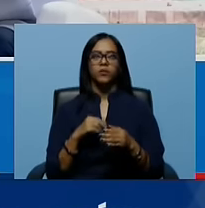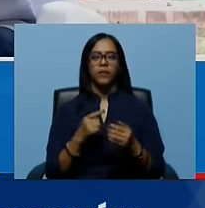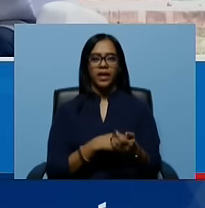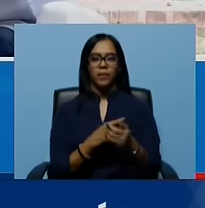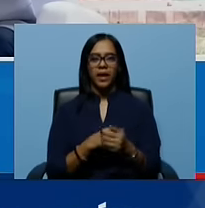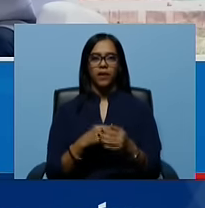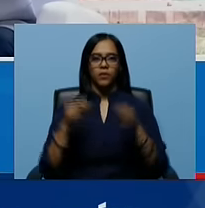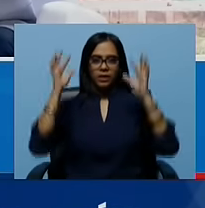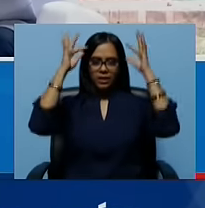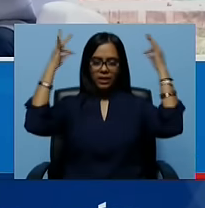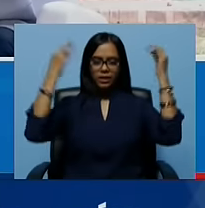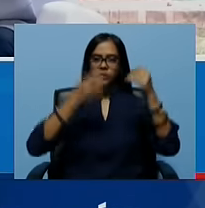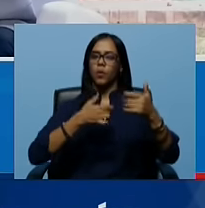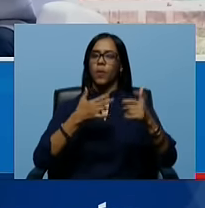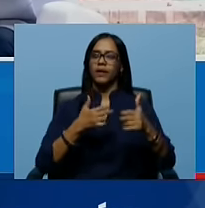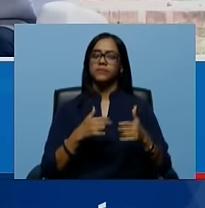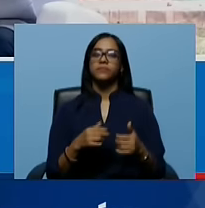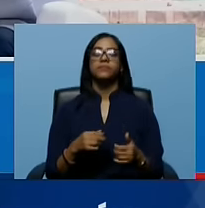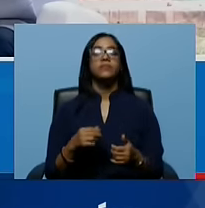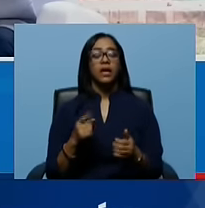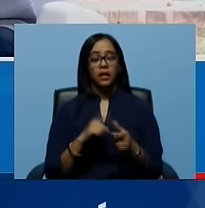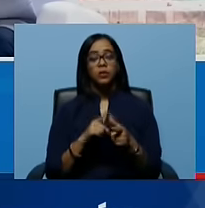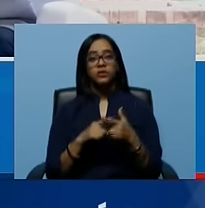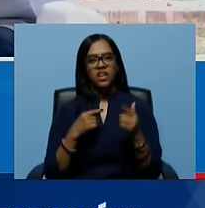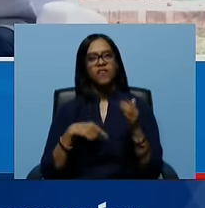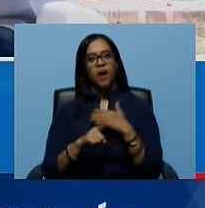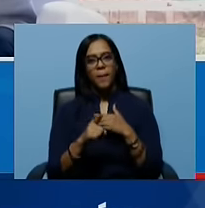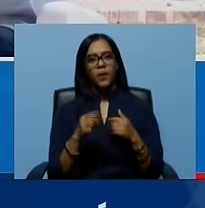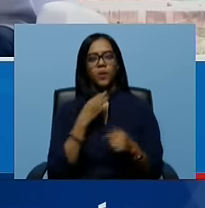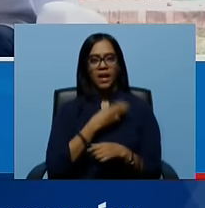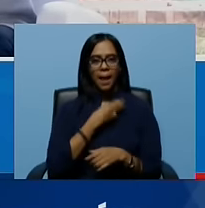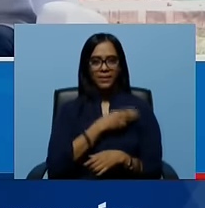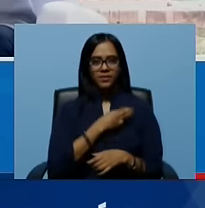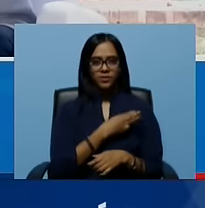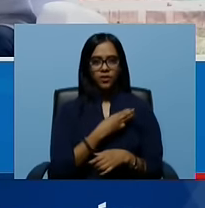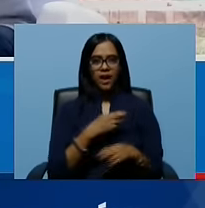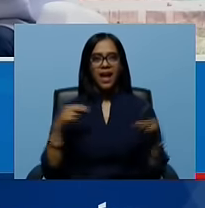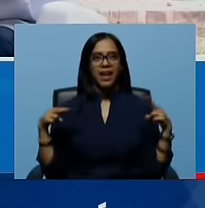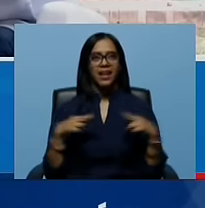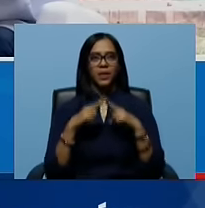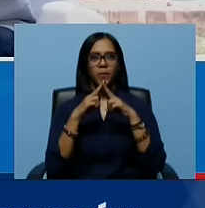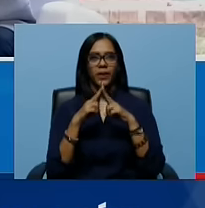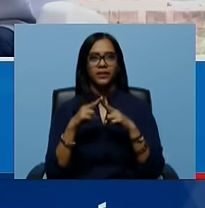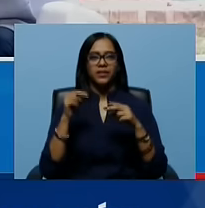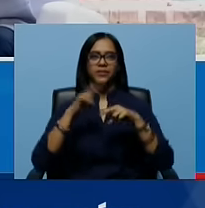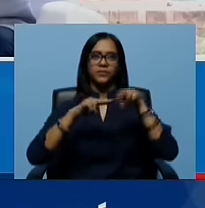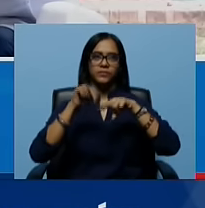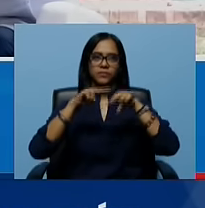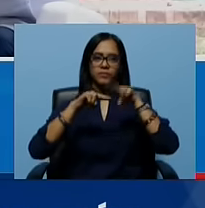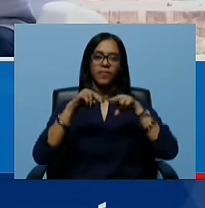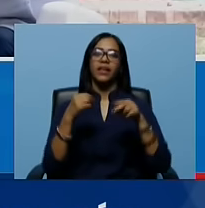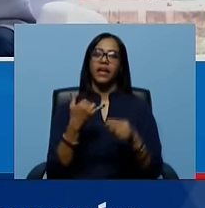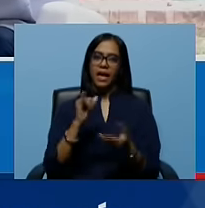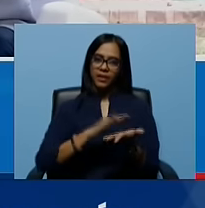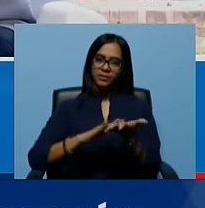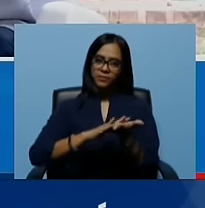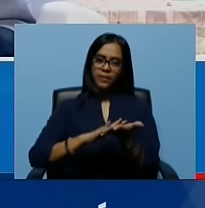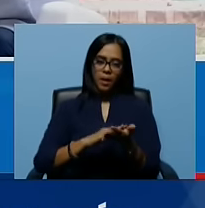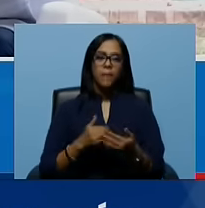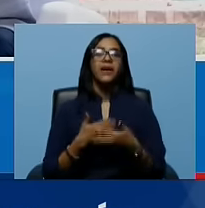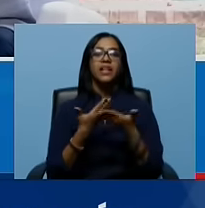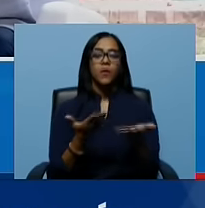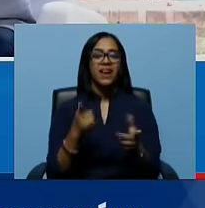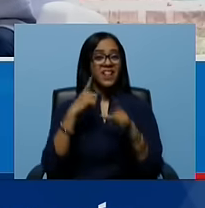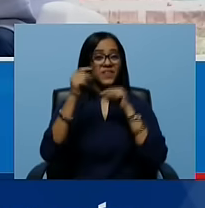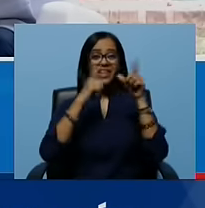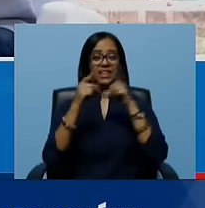Cristóbal Jiménez. De modo pues que vamos con la gran misión al encuentro de esas infraestructuras que hay que recuperar para devolverle el